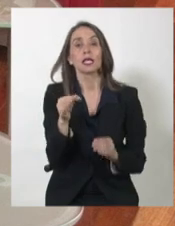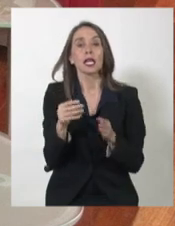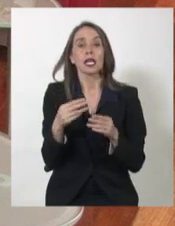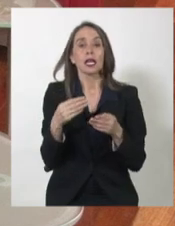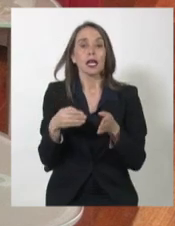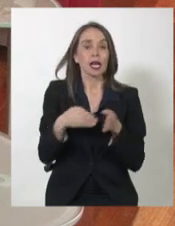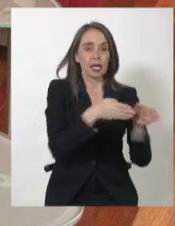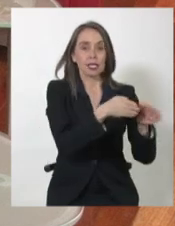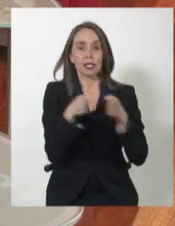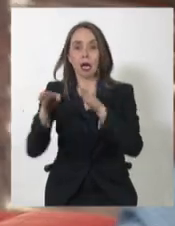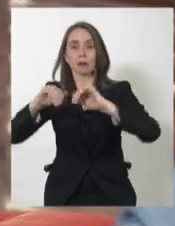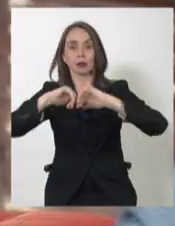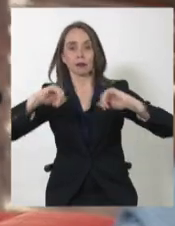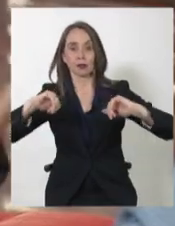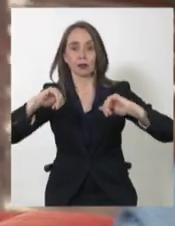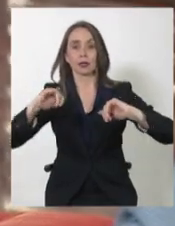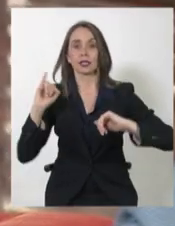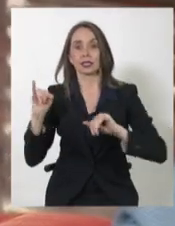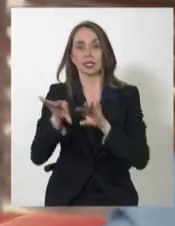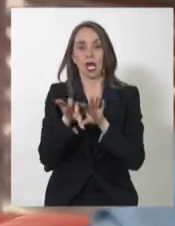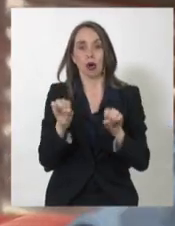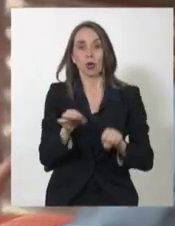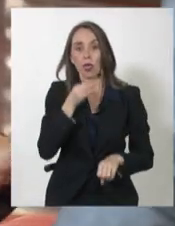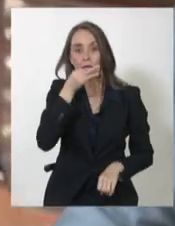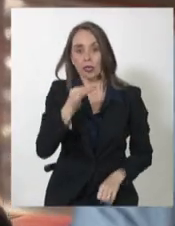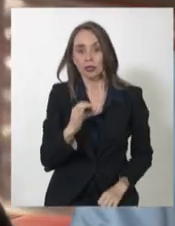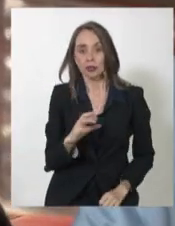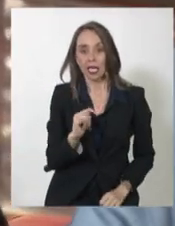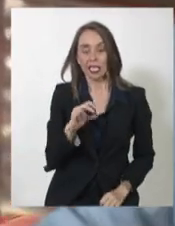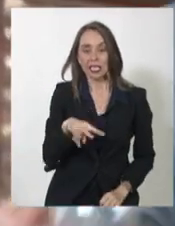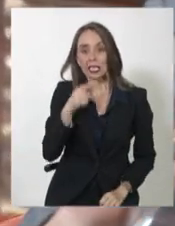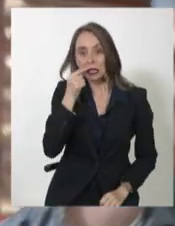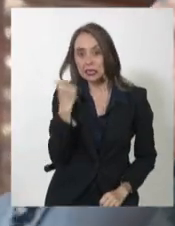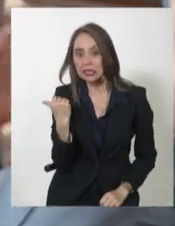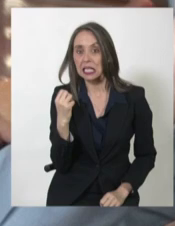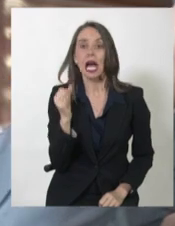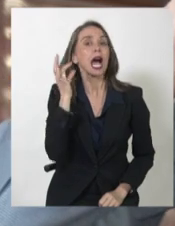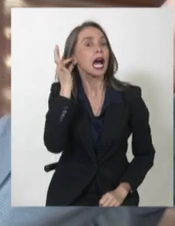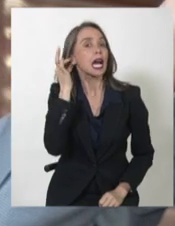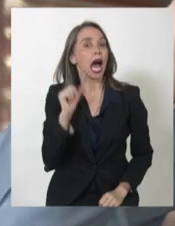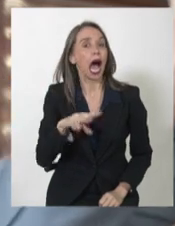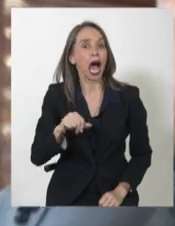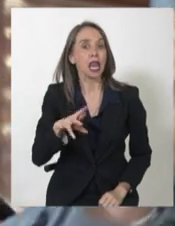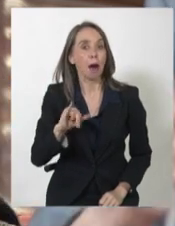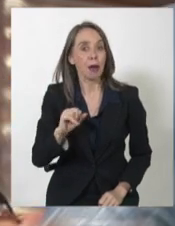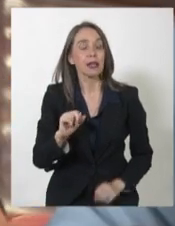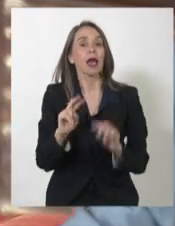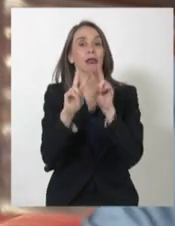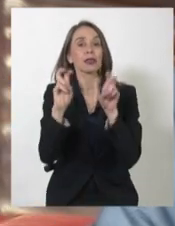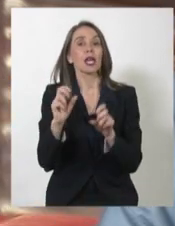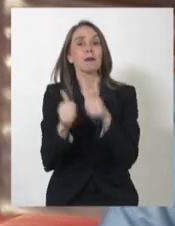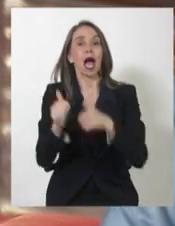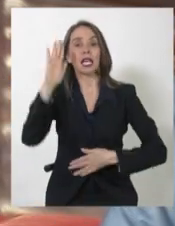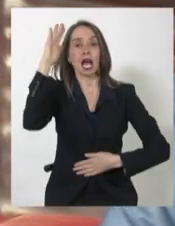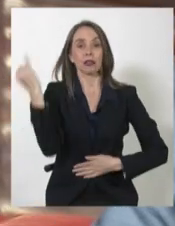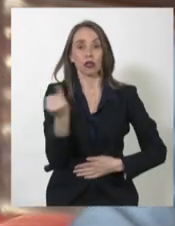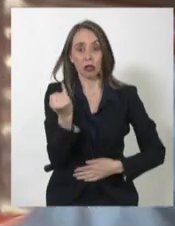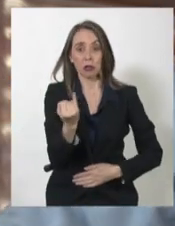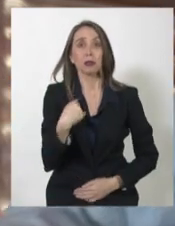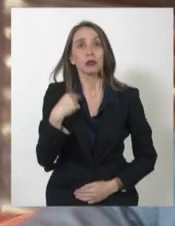¿no? Concuerdo con lo que dice Cristian y Ana María con respecto al tema de los independientes, pero entiendo